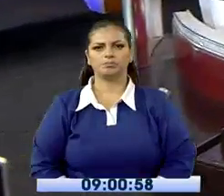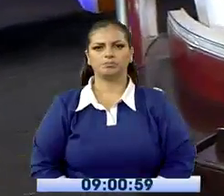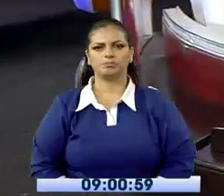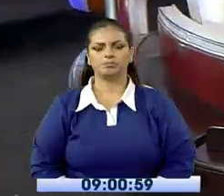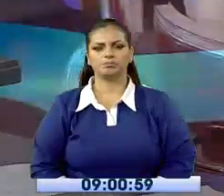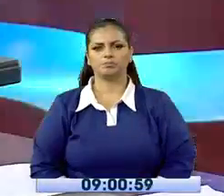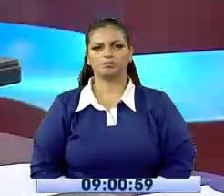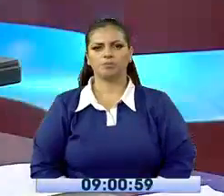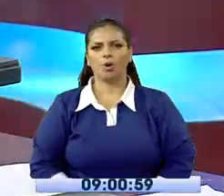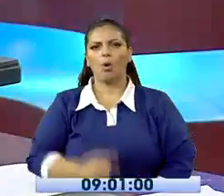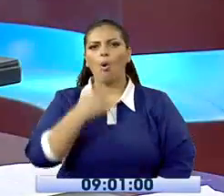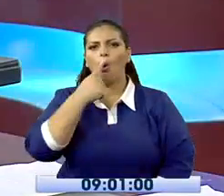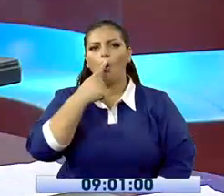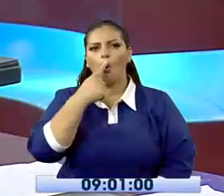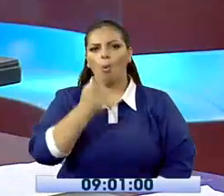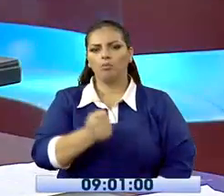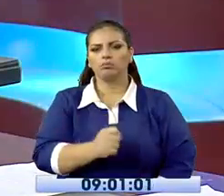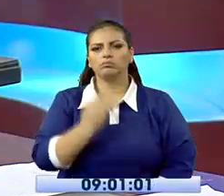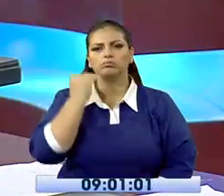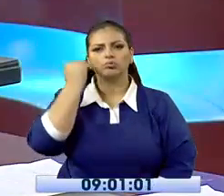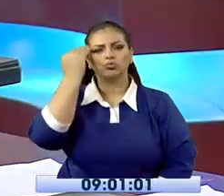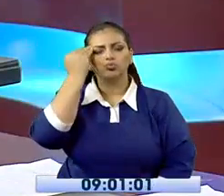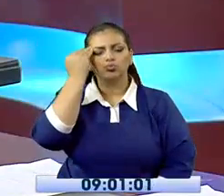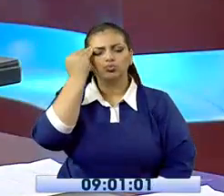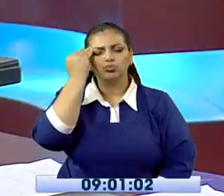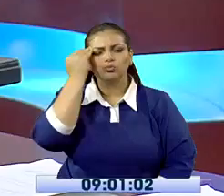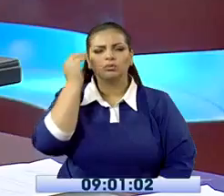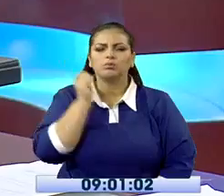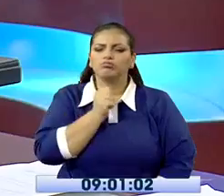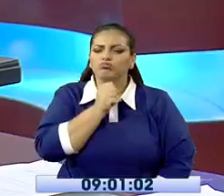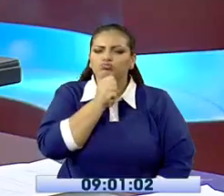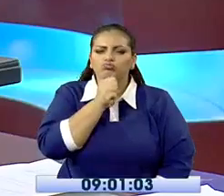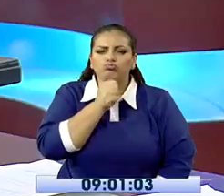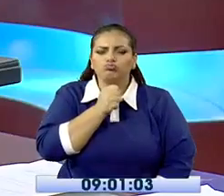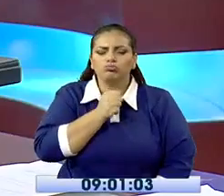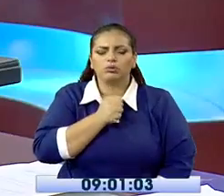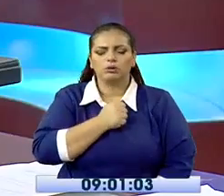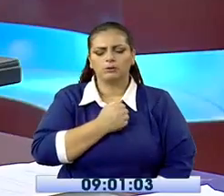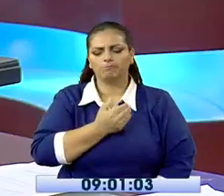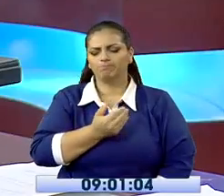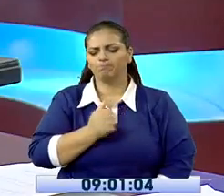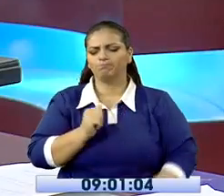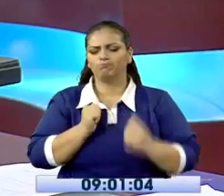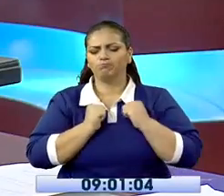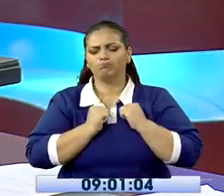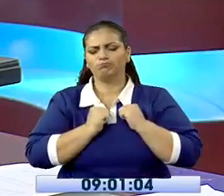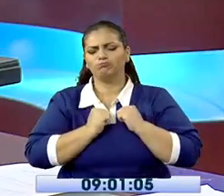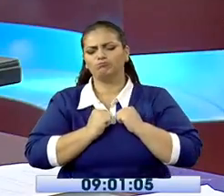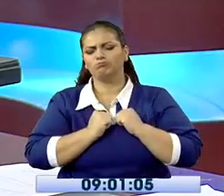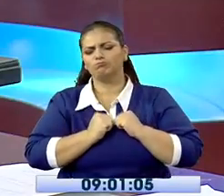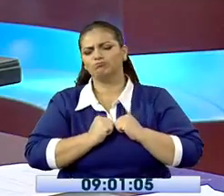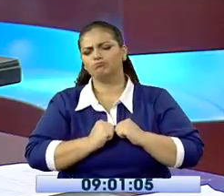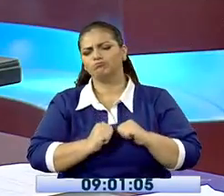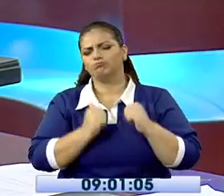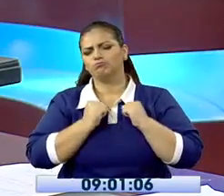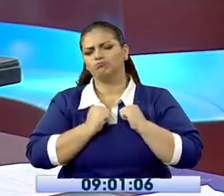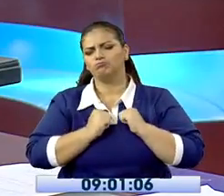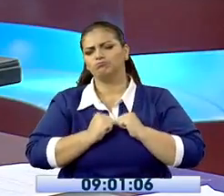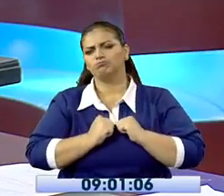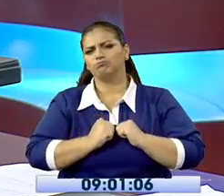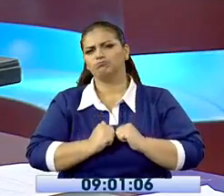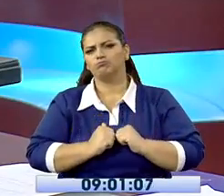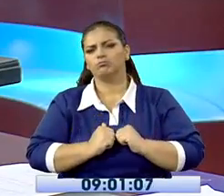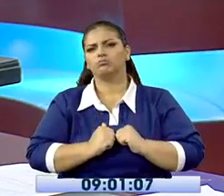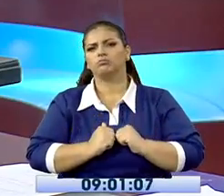Un adulto mayor presuntamente decidió terminar con su vida ahorcándose al interior de una tienda que administraba en